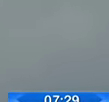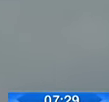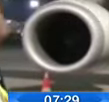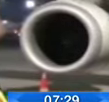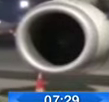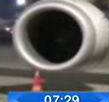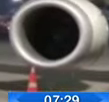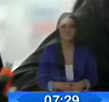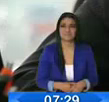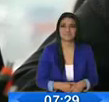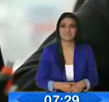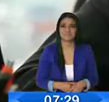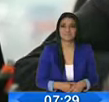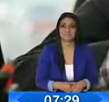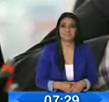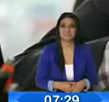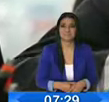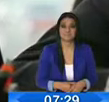empresas públicas